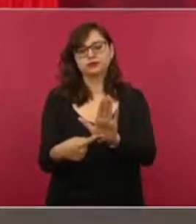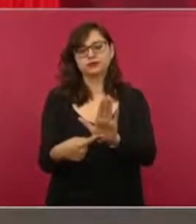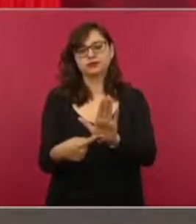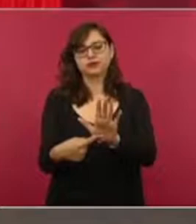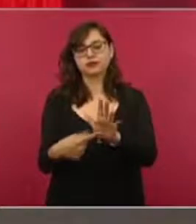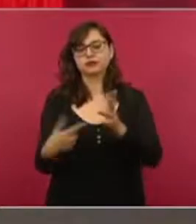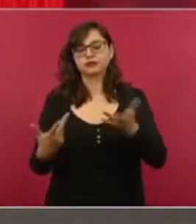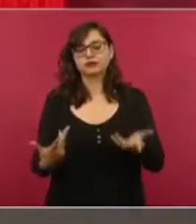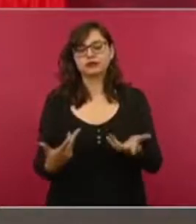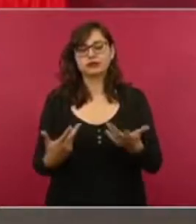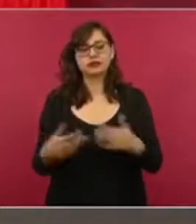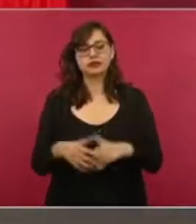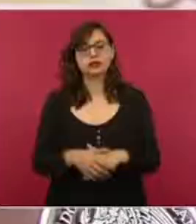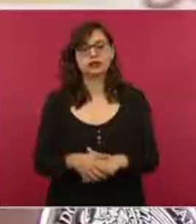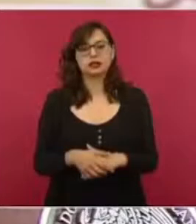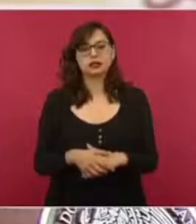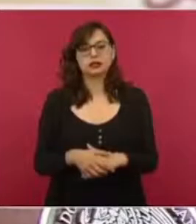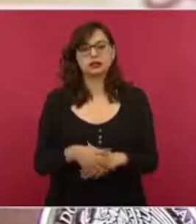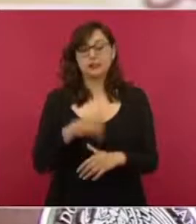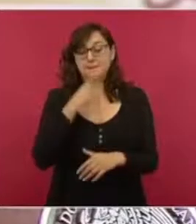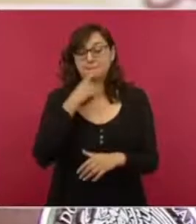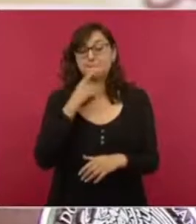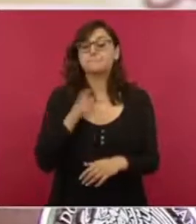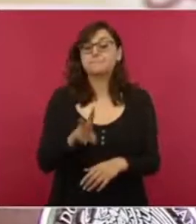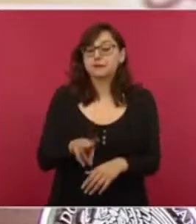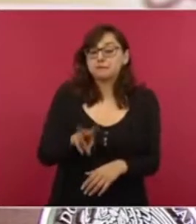se considera sucedió